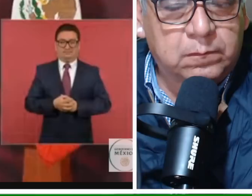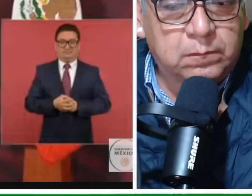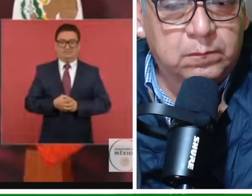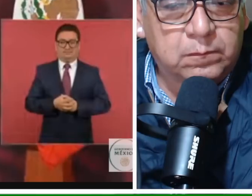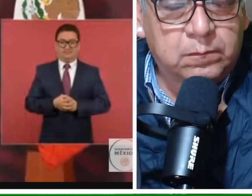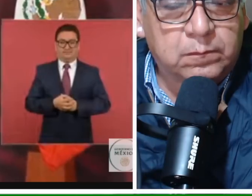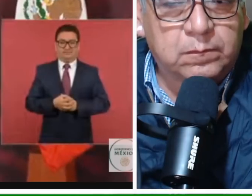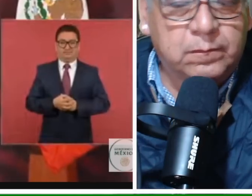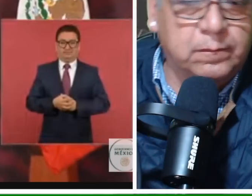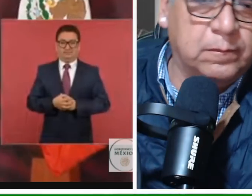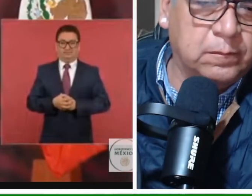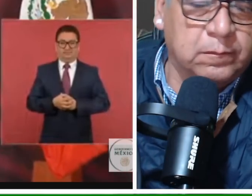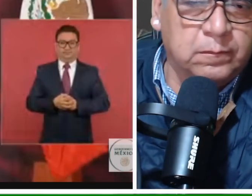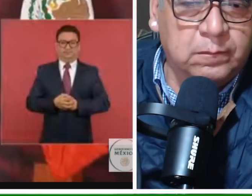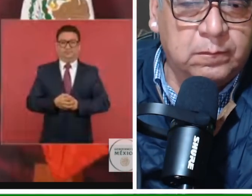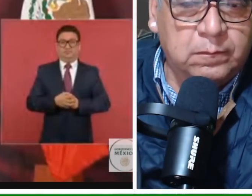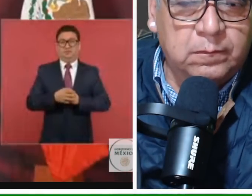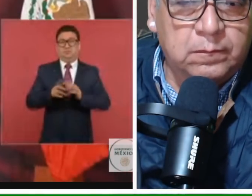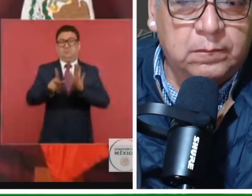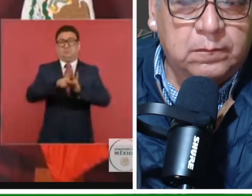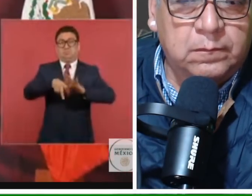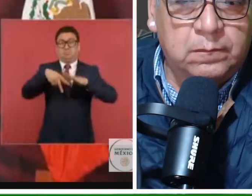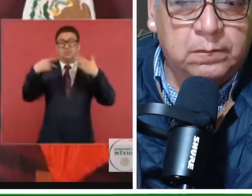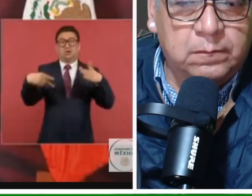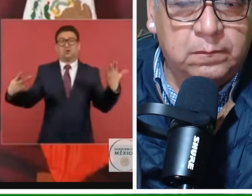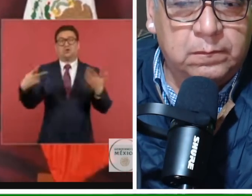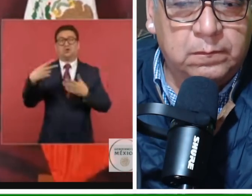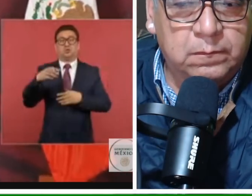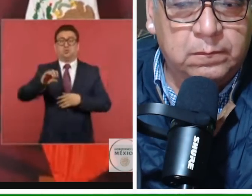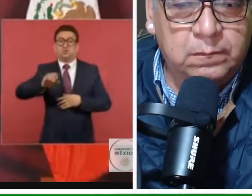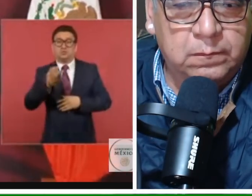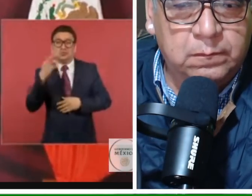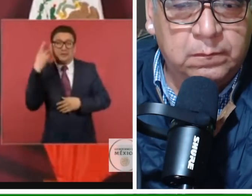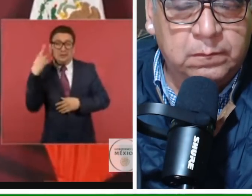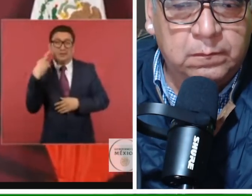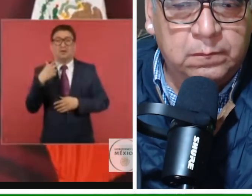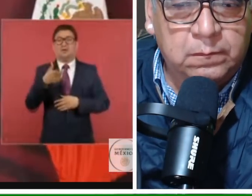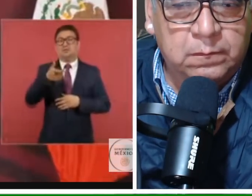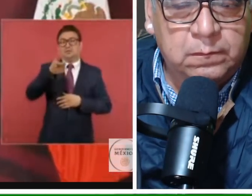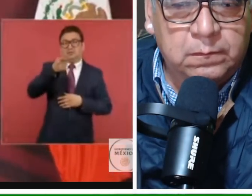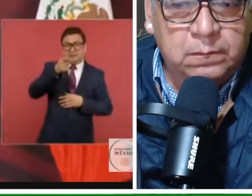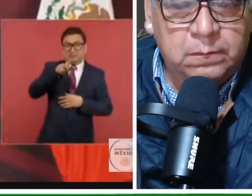Y en general, periódicos, radio, televisión,